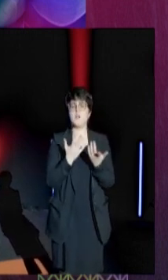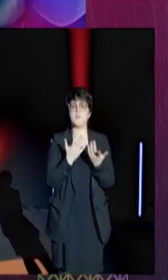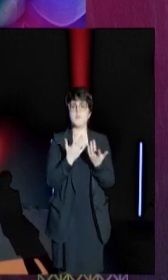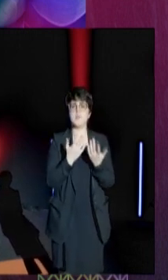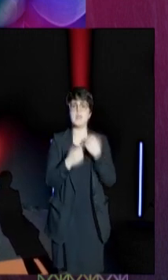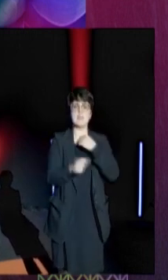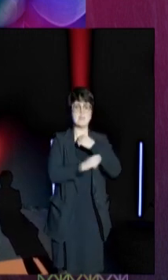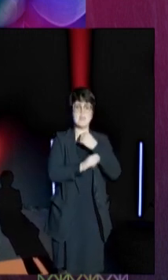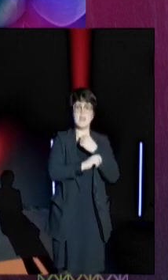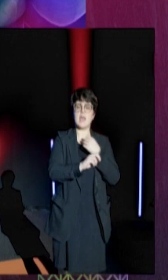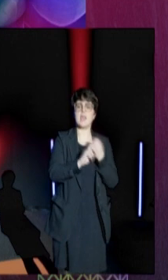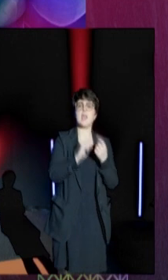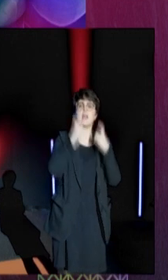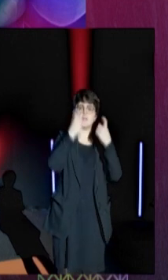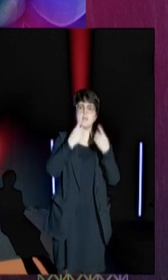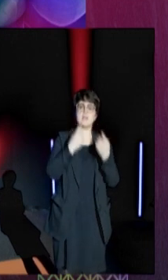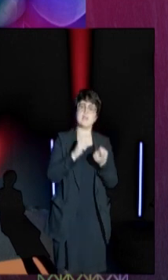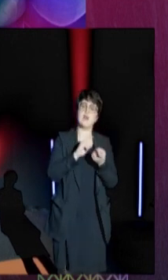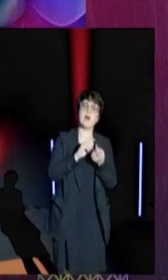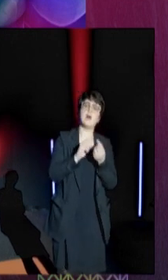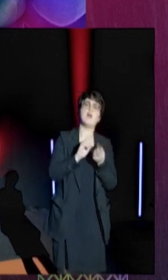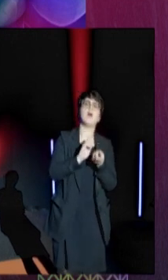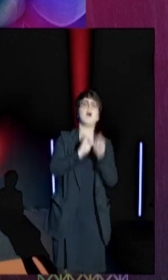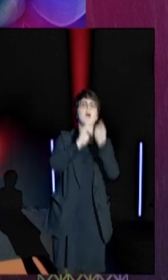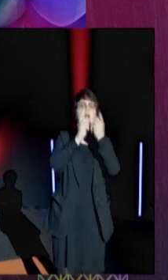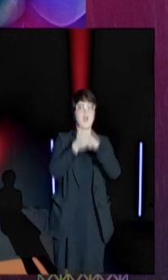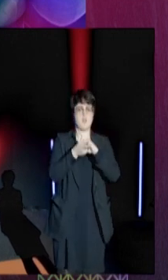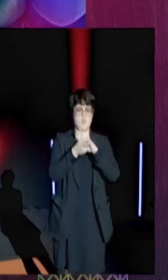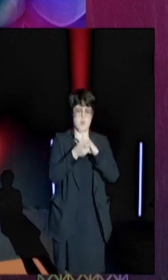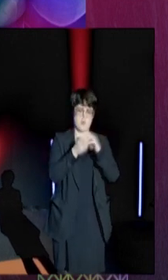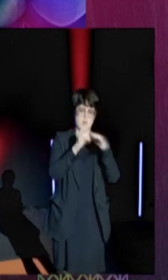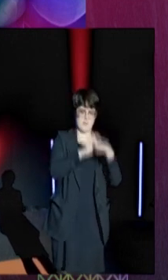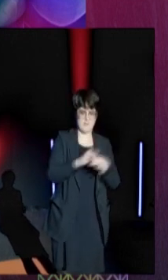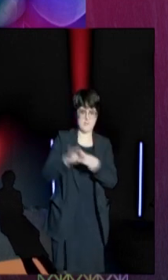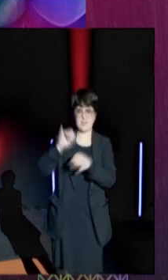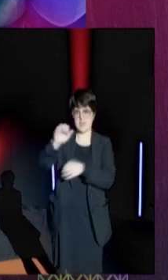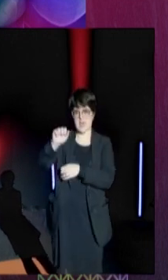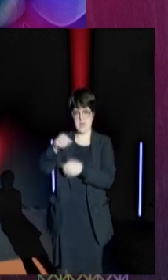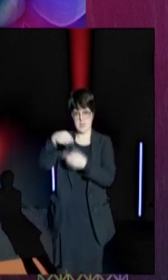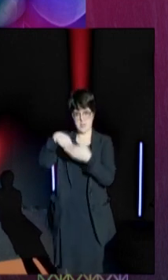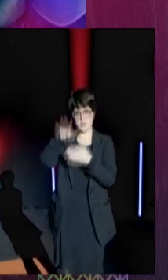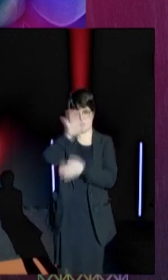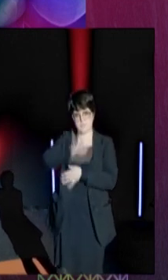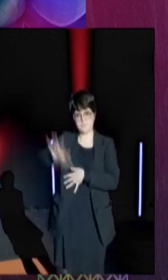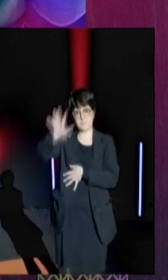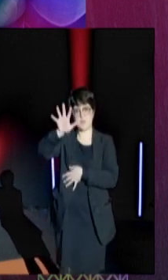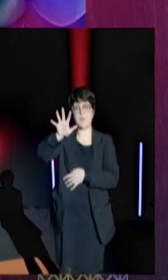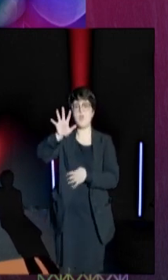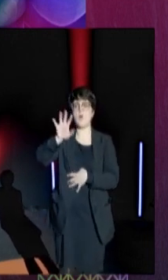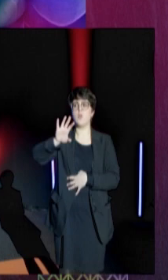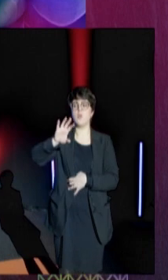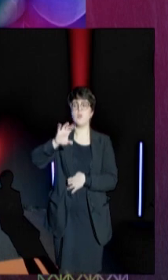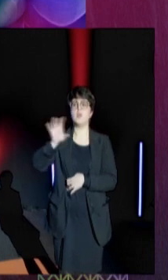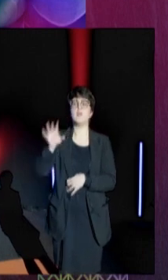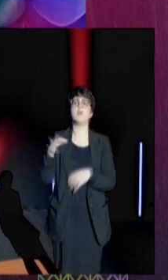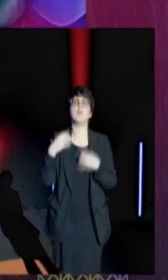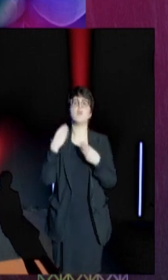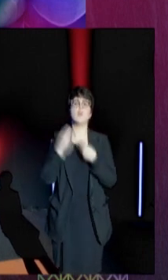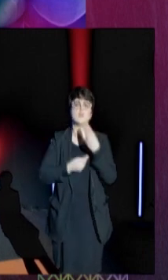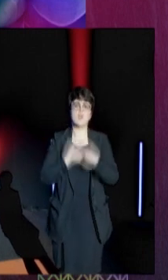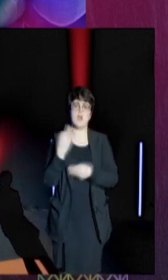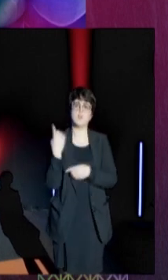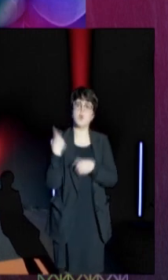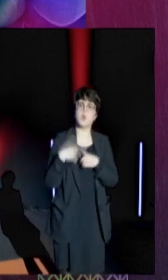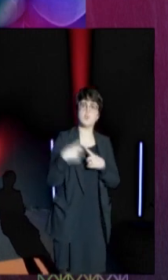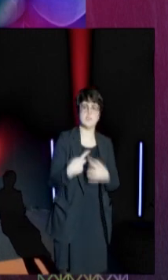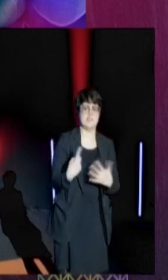estrategia de Inteligencia artificial a nivel nacional apalancando en en seis